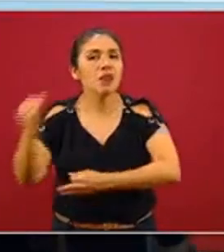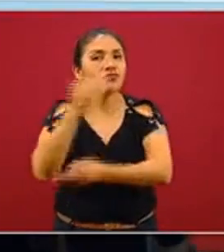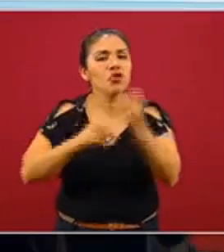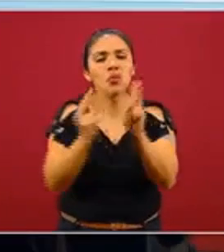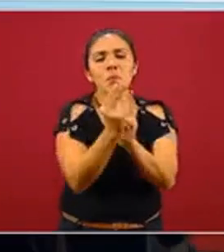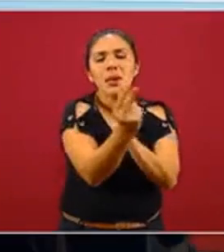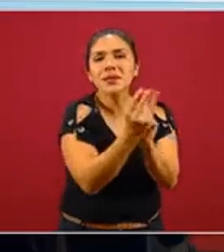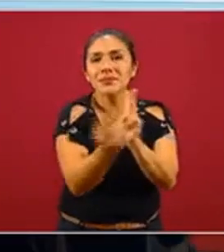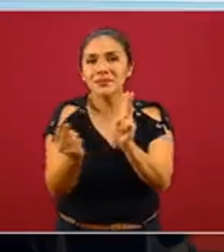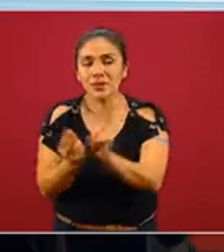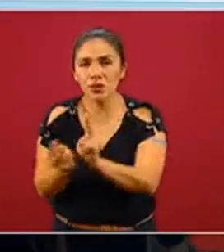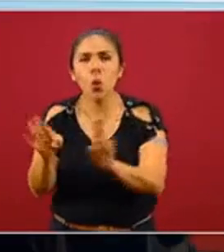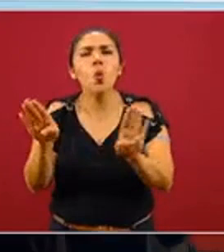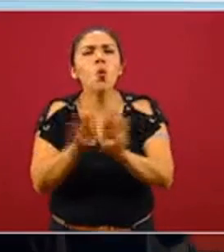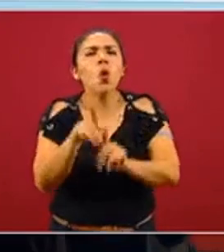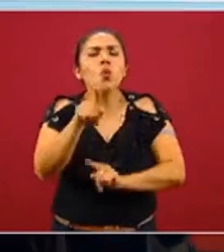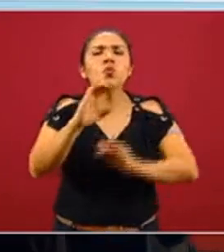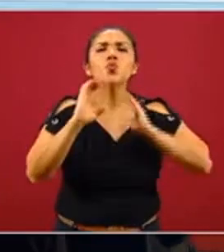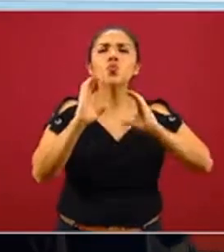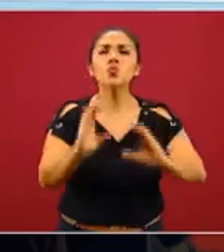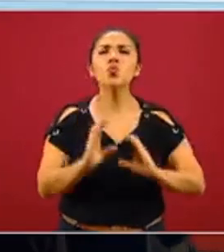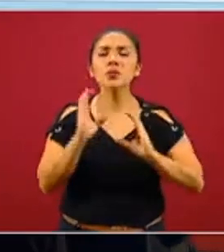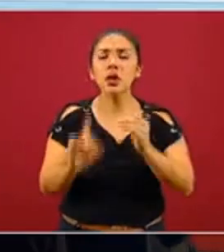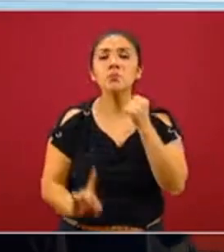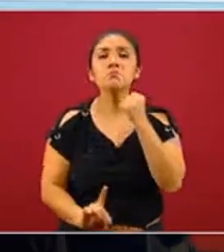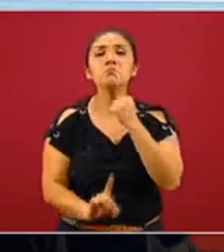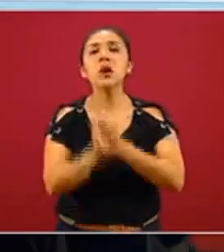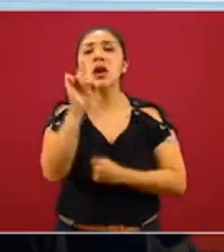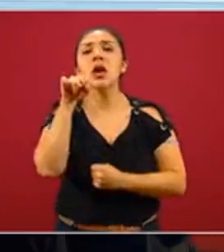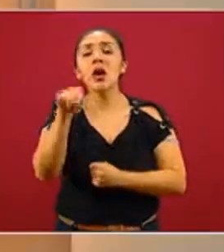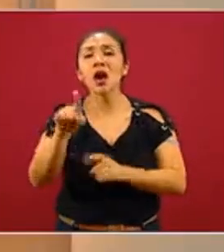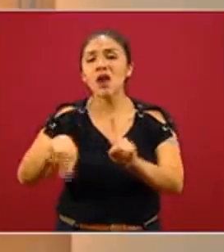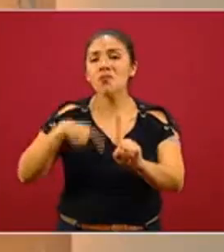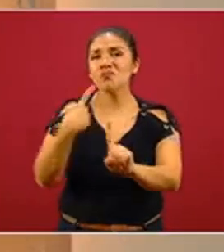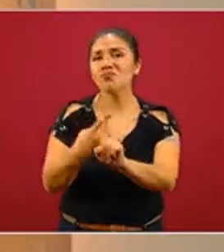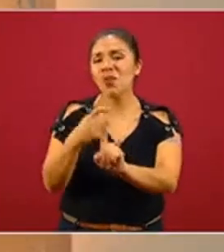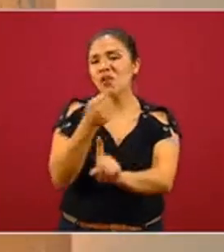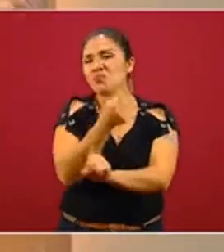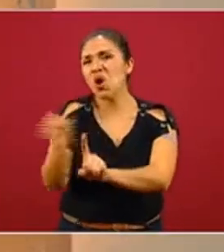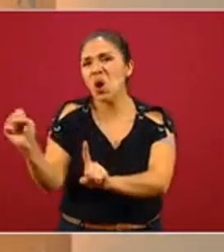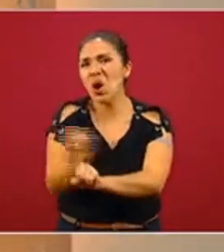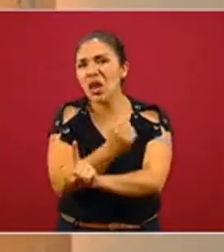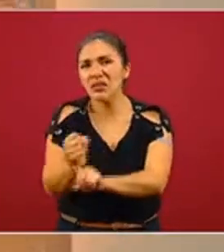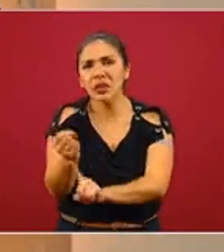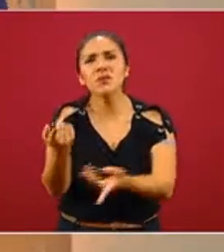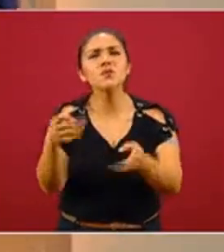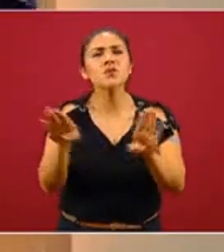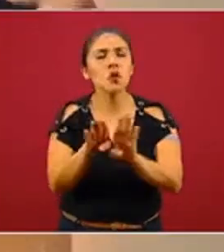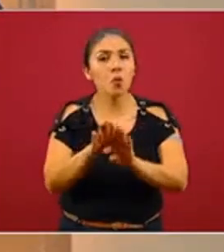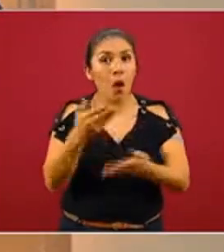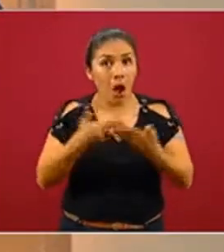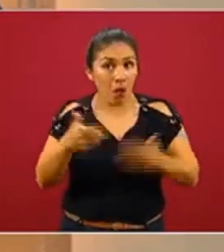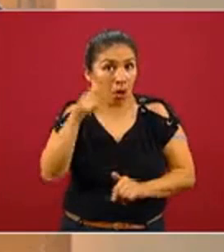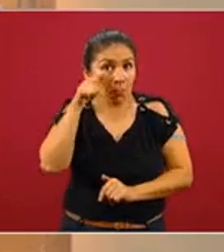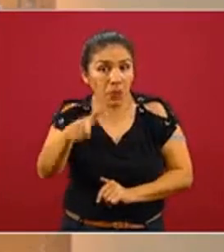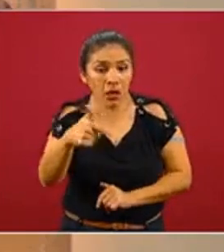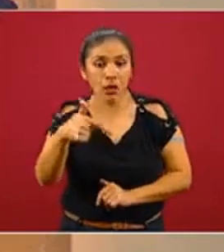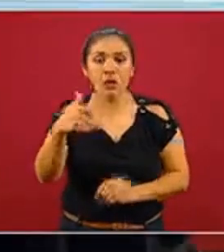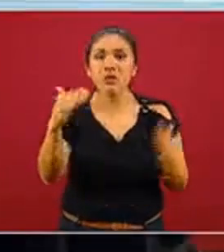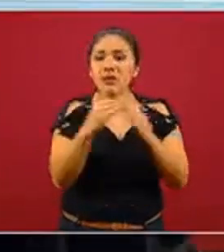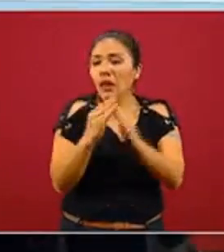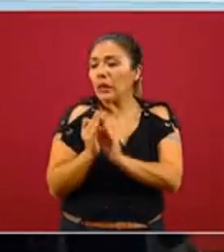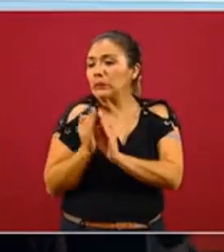vecinales. ¿Cómo cuidamos que haya un caso de violencia si nos podemos enterar ahora en la casa de junto